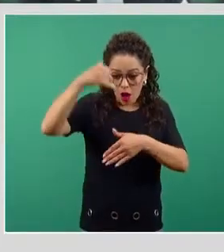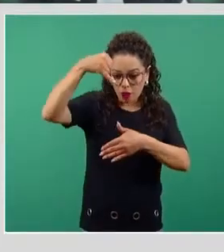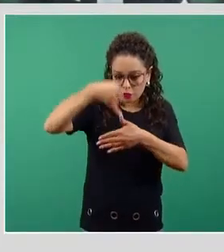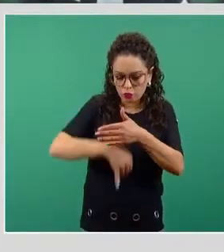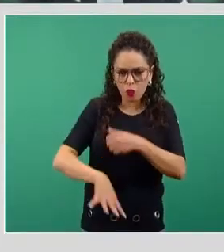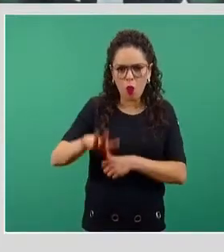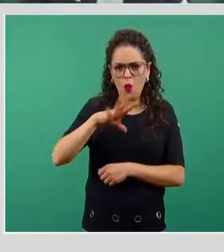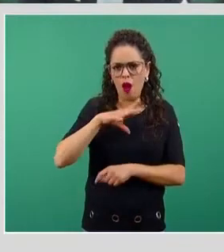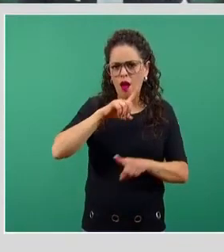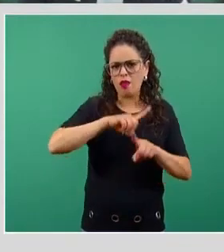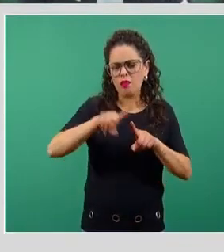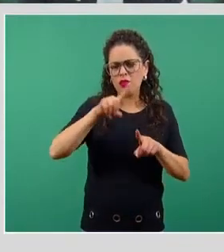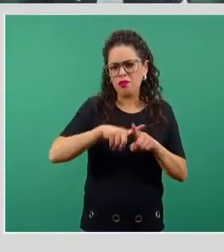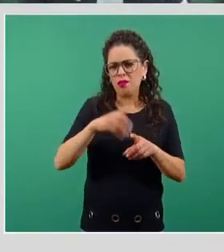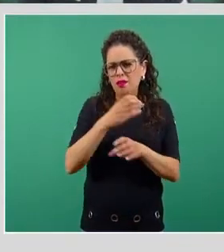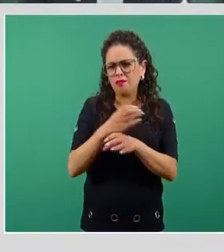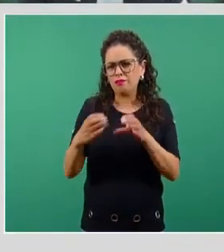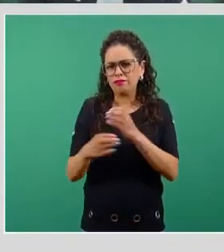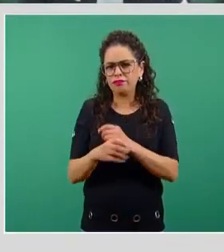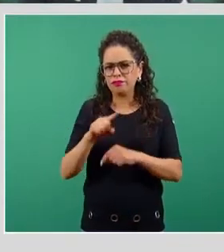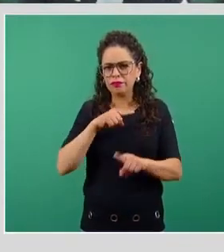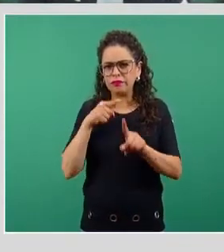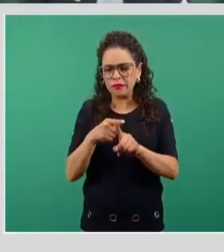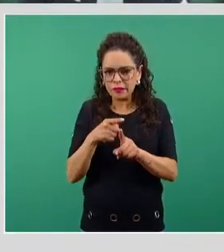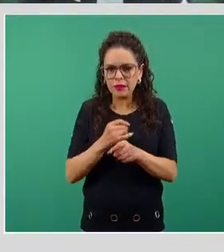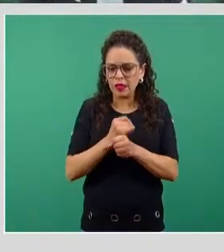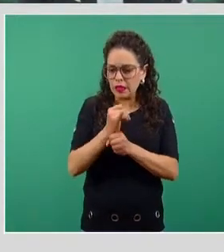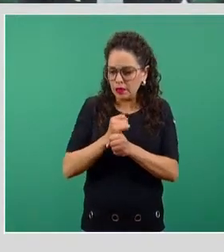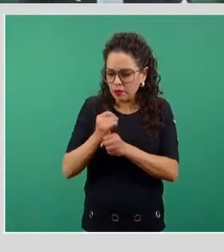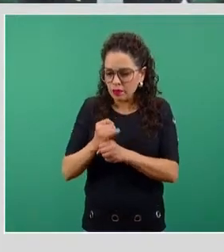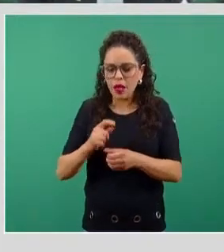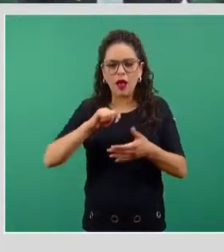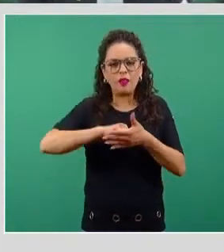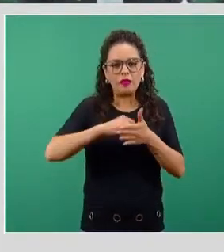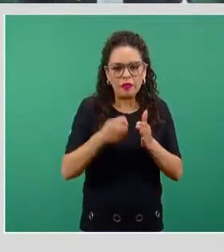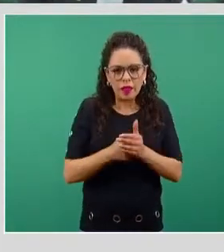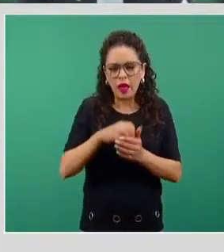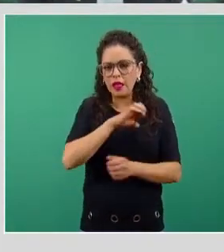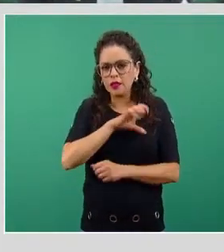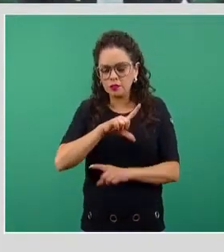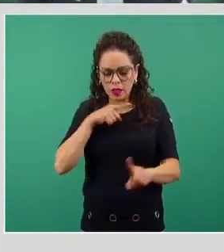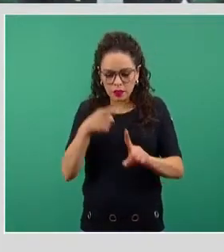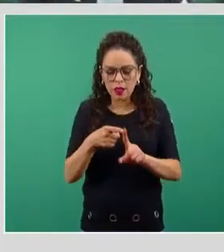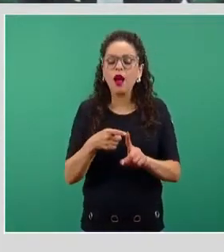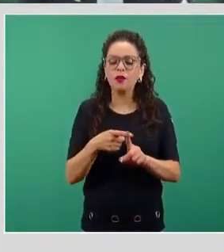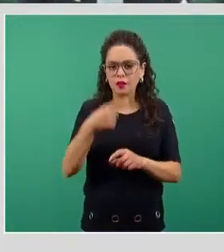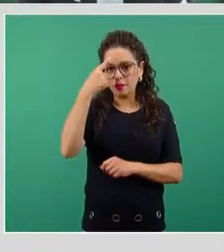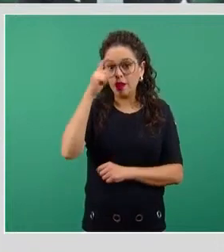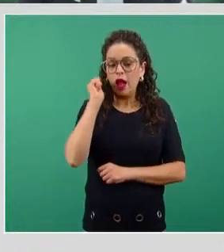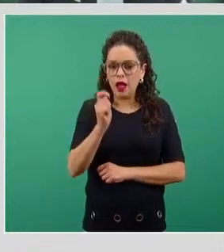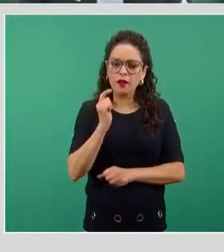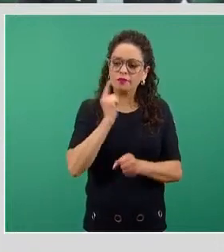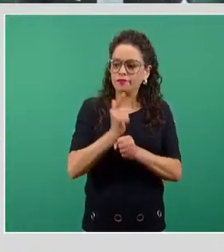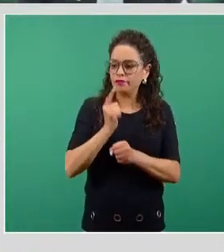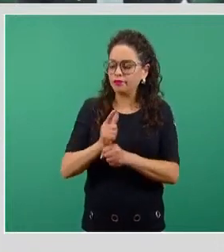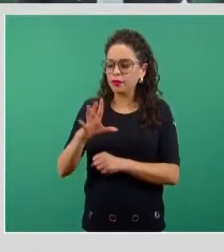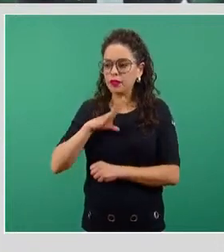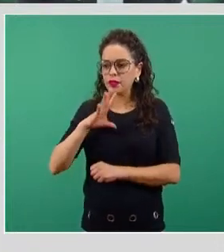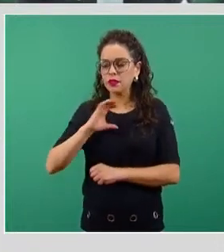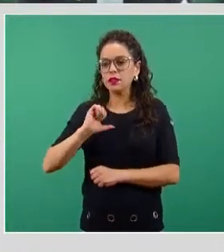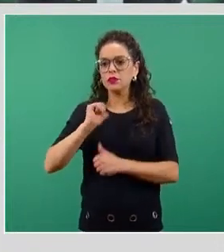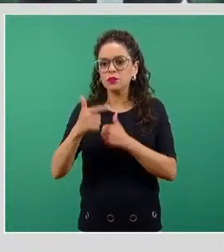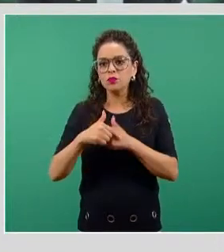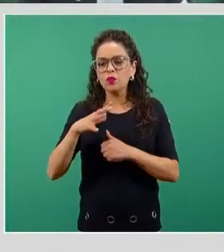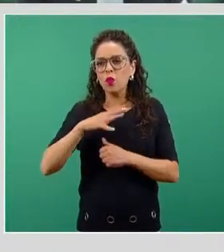serie de elementos técnicos y analíticos que contribuyen obviamente a poder identificar algunos otros riesgos relacionados a la